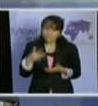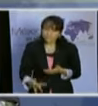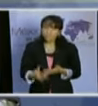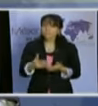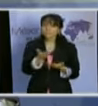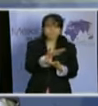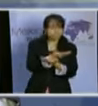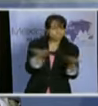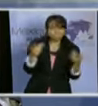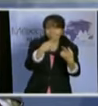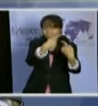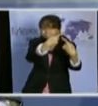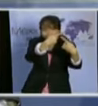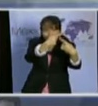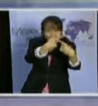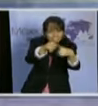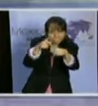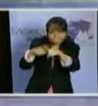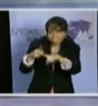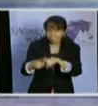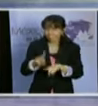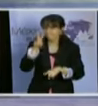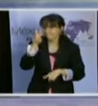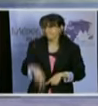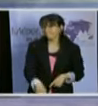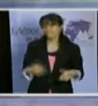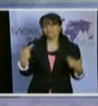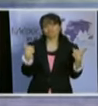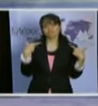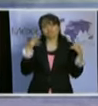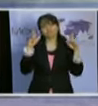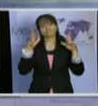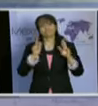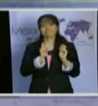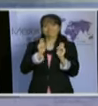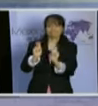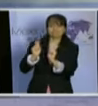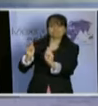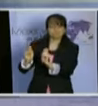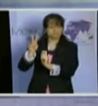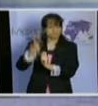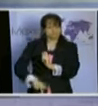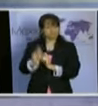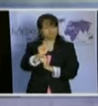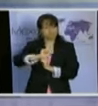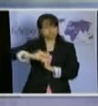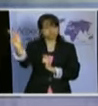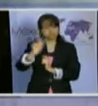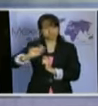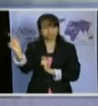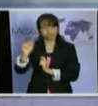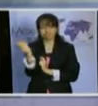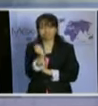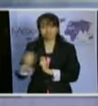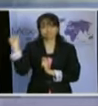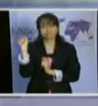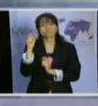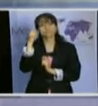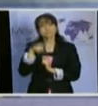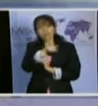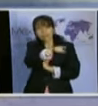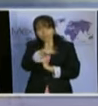representantes muy dignas, muy calificadas y calificado para representar